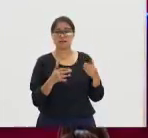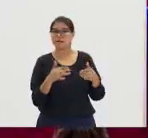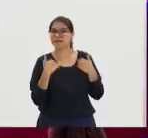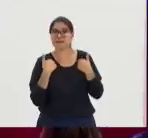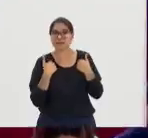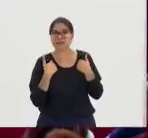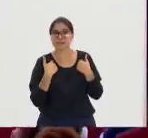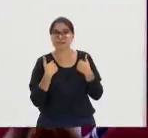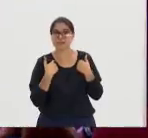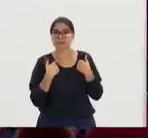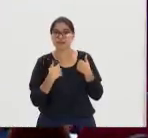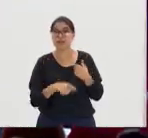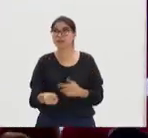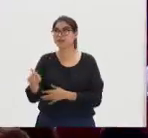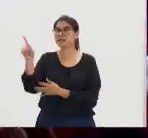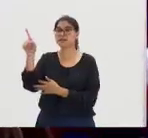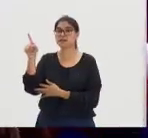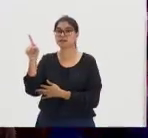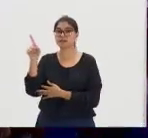¿Temen a Dios tus hijos?